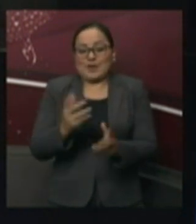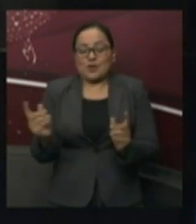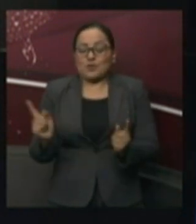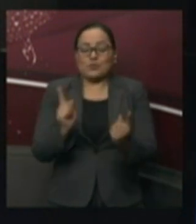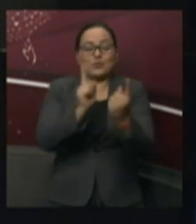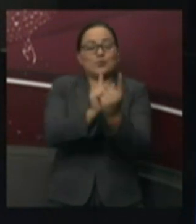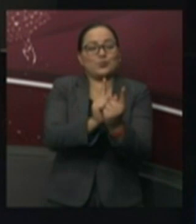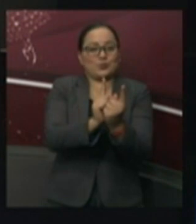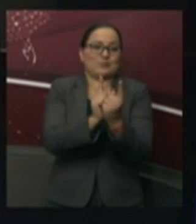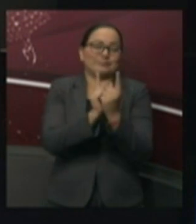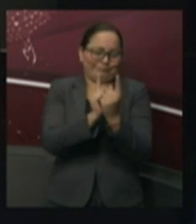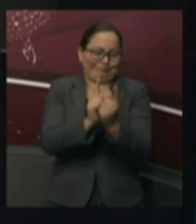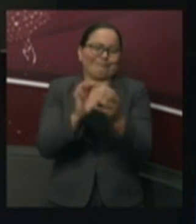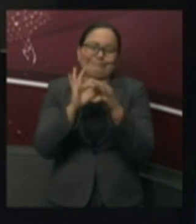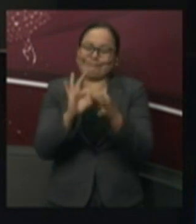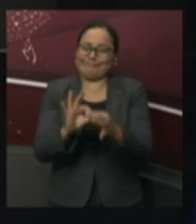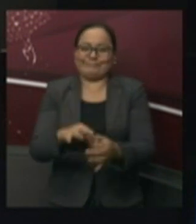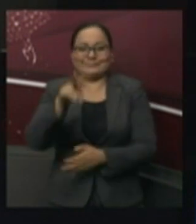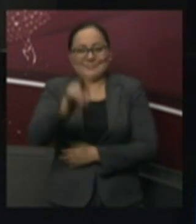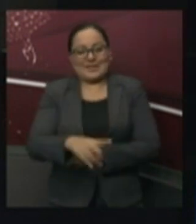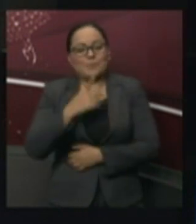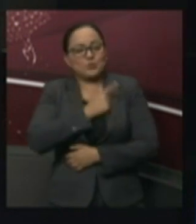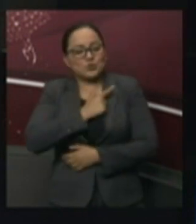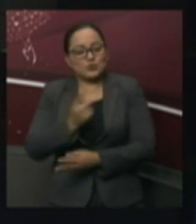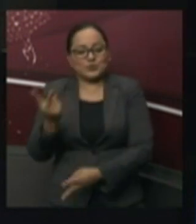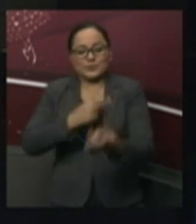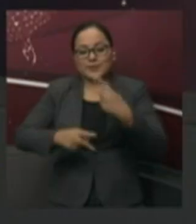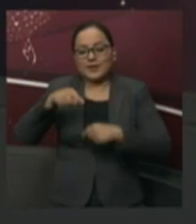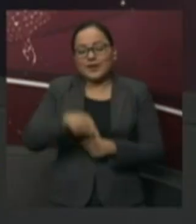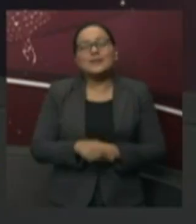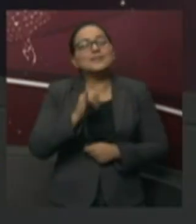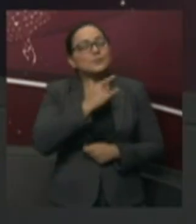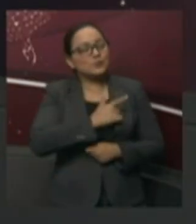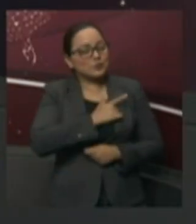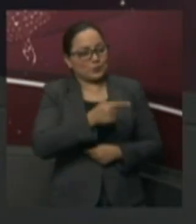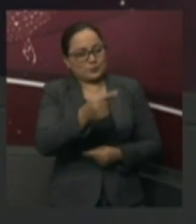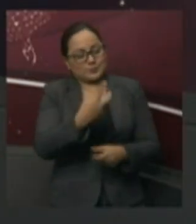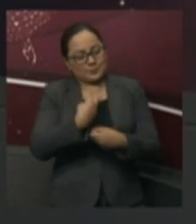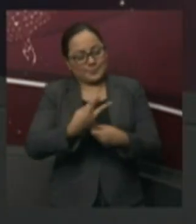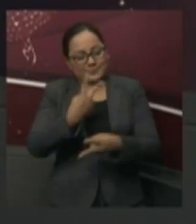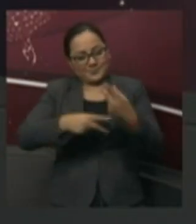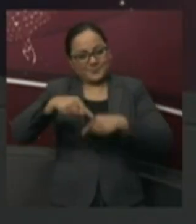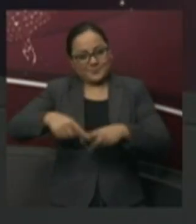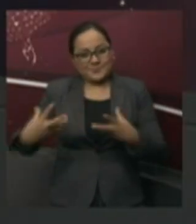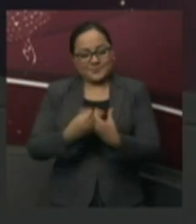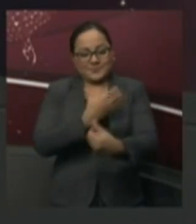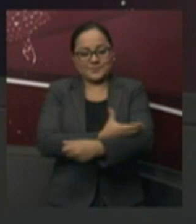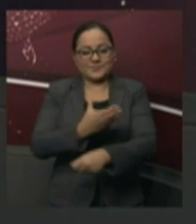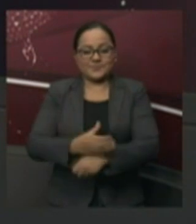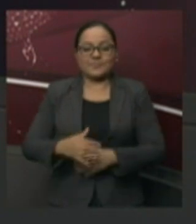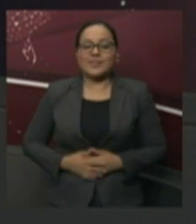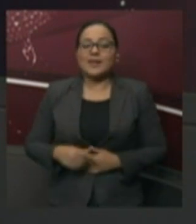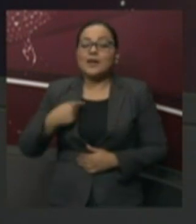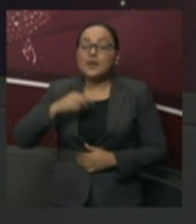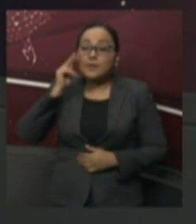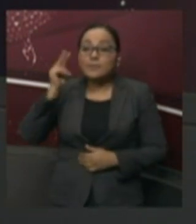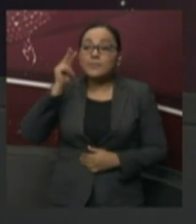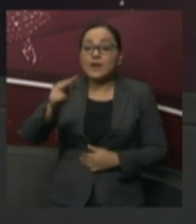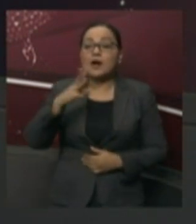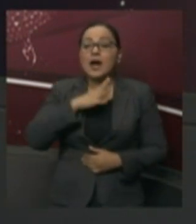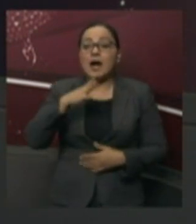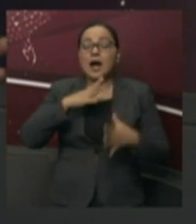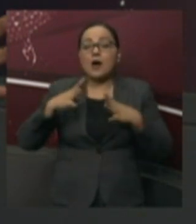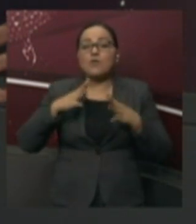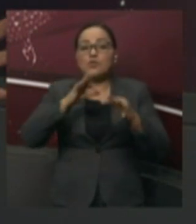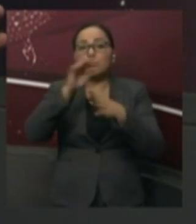lo cual agradezco mucho. Yo también agradezco, un gusto tenerte en el estudio. Esta relación, Otto, entre parlamento, entre la creación de la ley